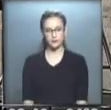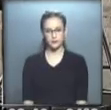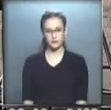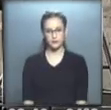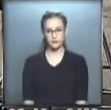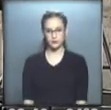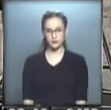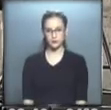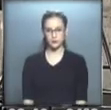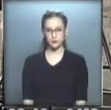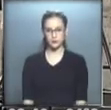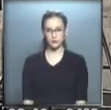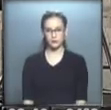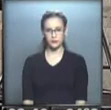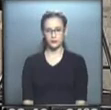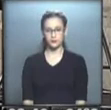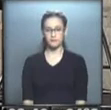sol como la